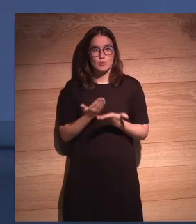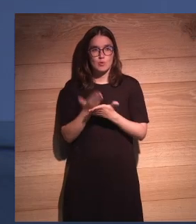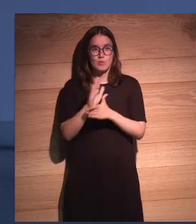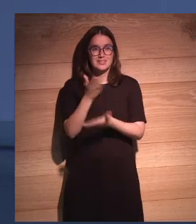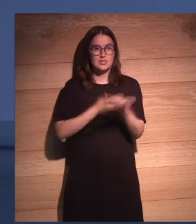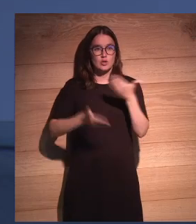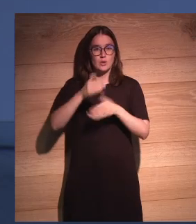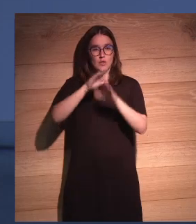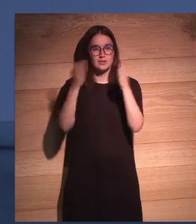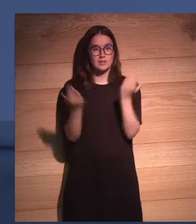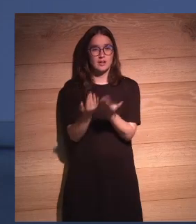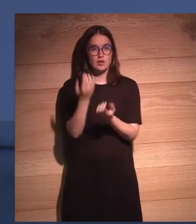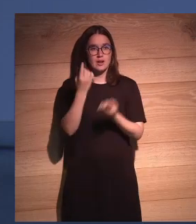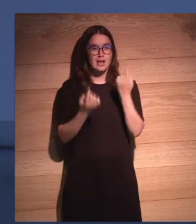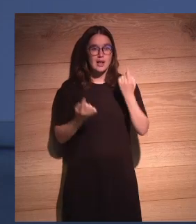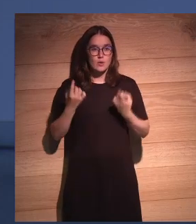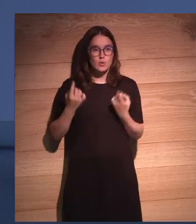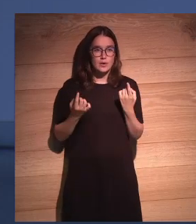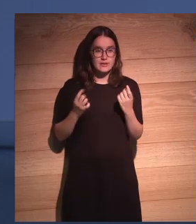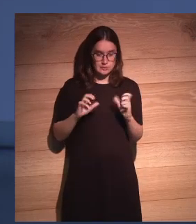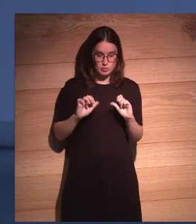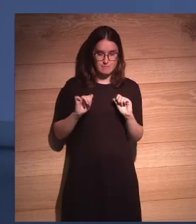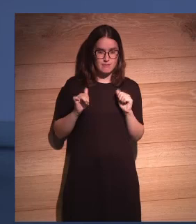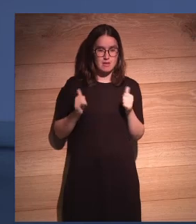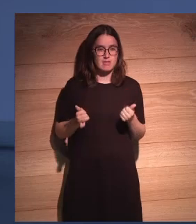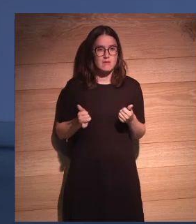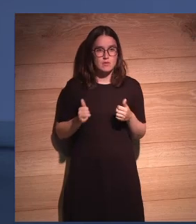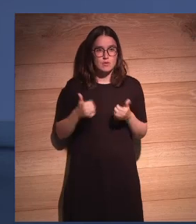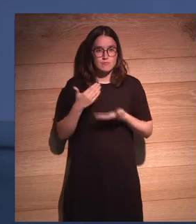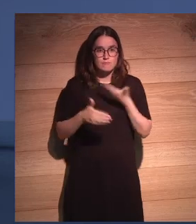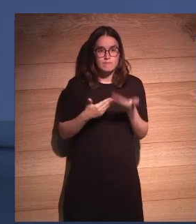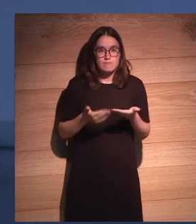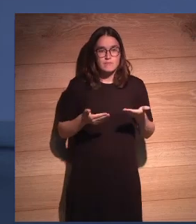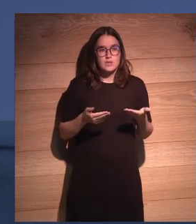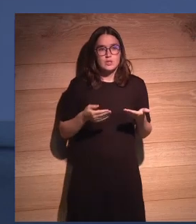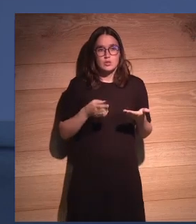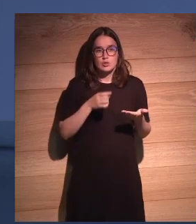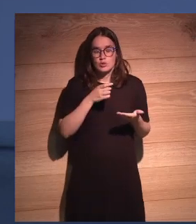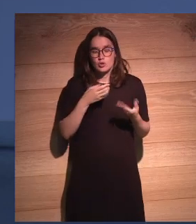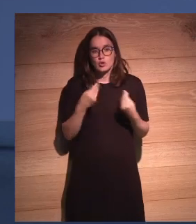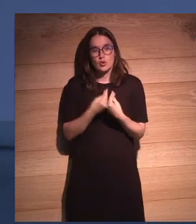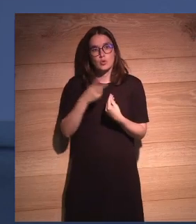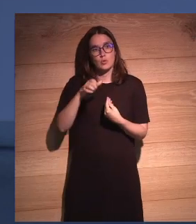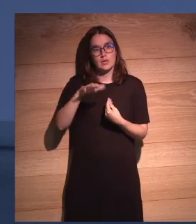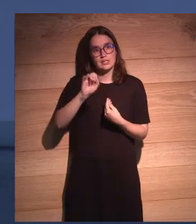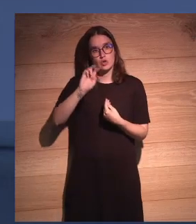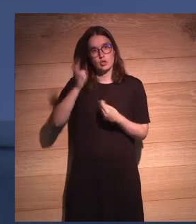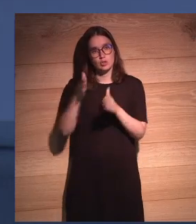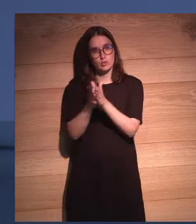propuestas de colaboración internacional, algunas de las cuales estamos empezando a arrancar con la UNESCO y otros